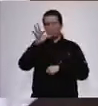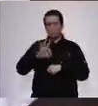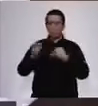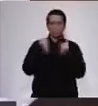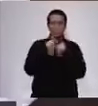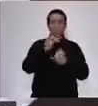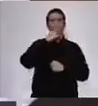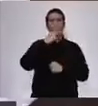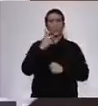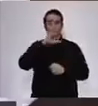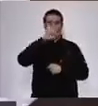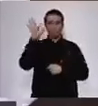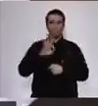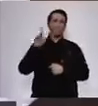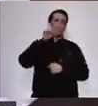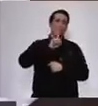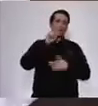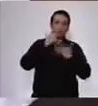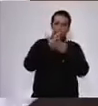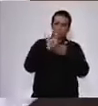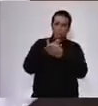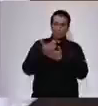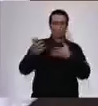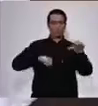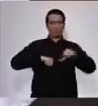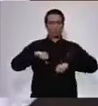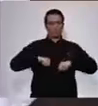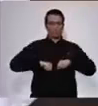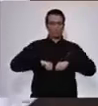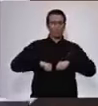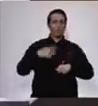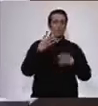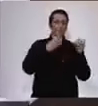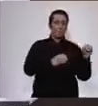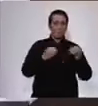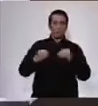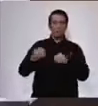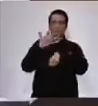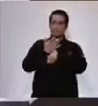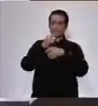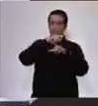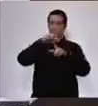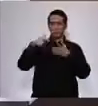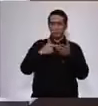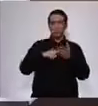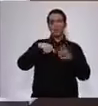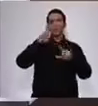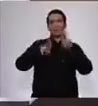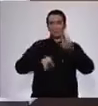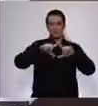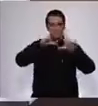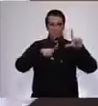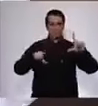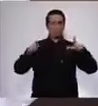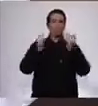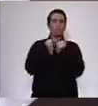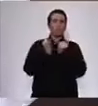por ciento y también mejoramos el porcentaje de mujeres económicamente activas el cual ocupamos el quinto lugar a nivel nacional